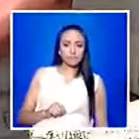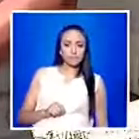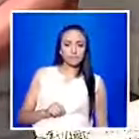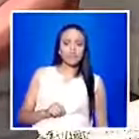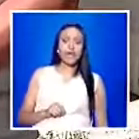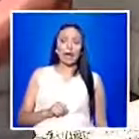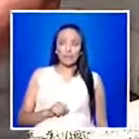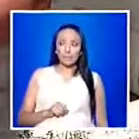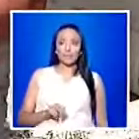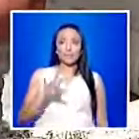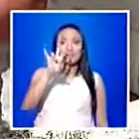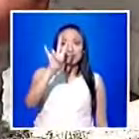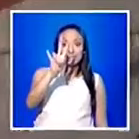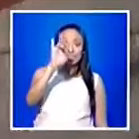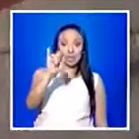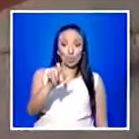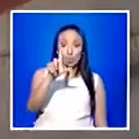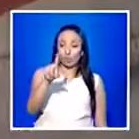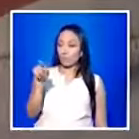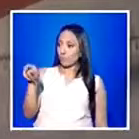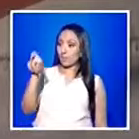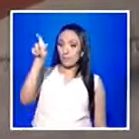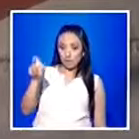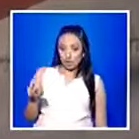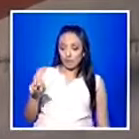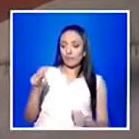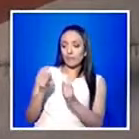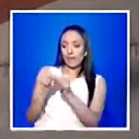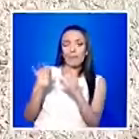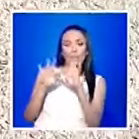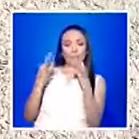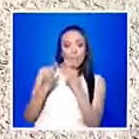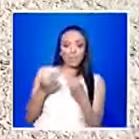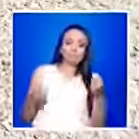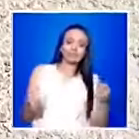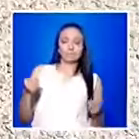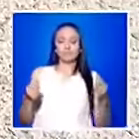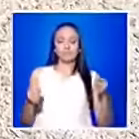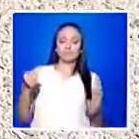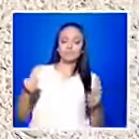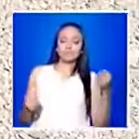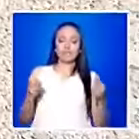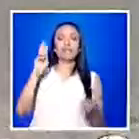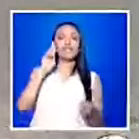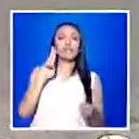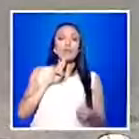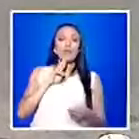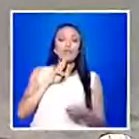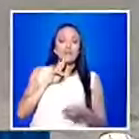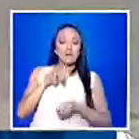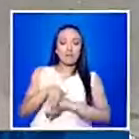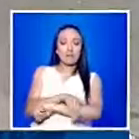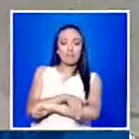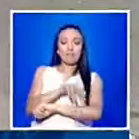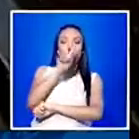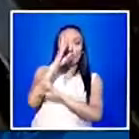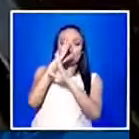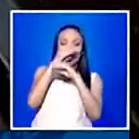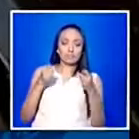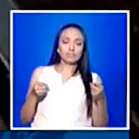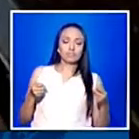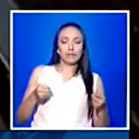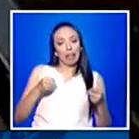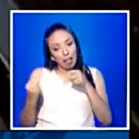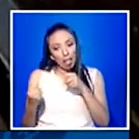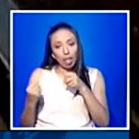El 7 de julio, Ernesto Ligia junto a su familia se movilizaban por la avenida Simón Bolívar a las 2 de la madrugada. De pronto su vehículo cayó